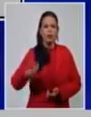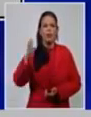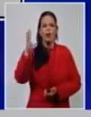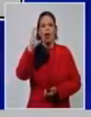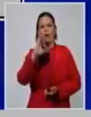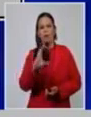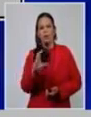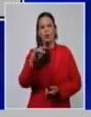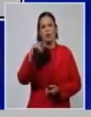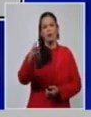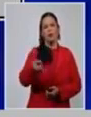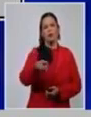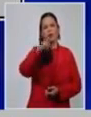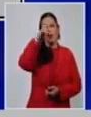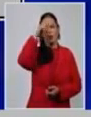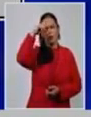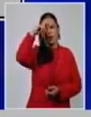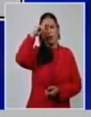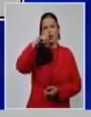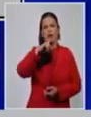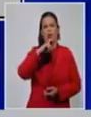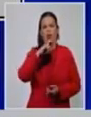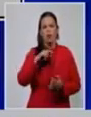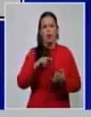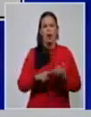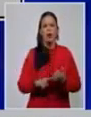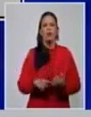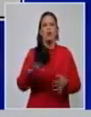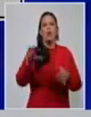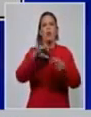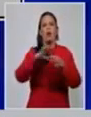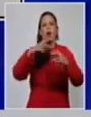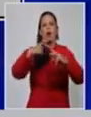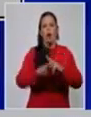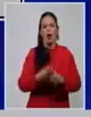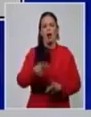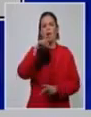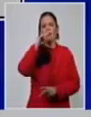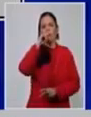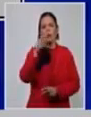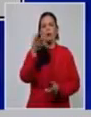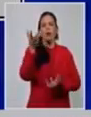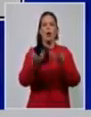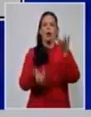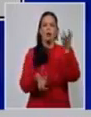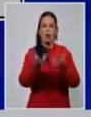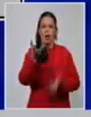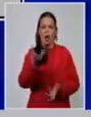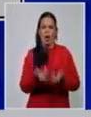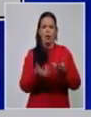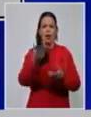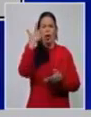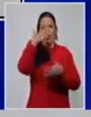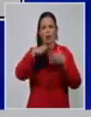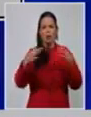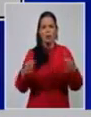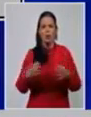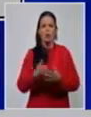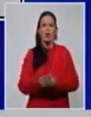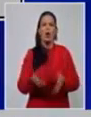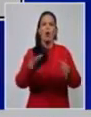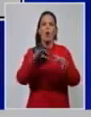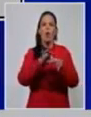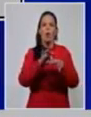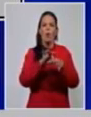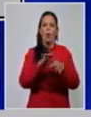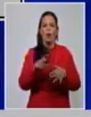San Antonio de los Baños, Guanajay, Bauta, Candelaria, Artemisa y Guira de Melena. Caimito